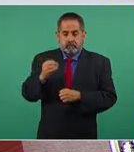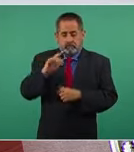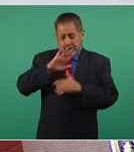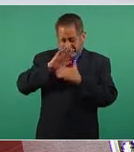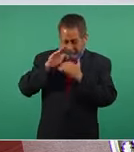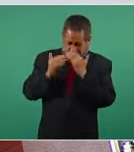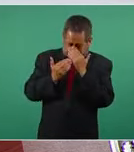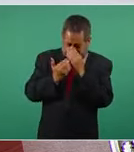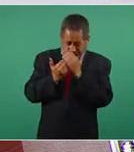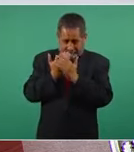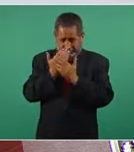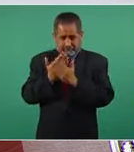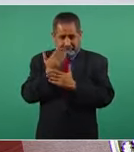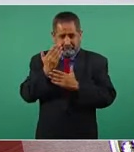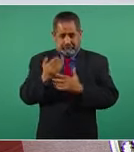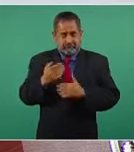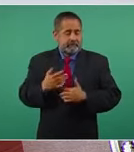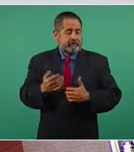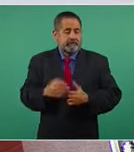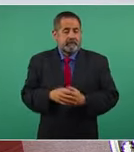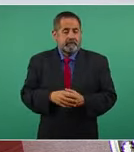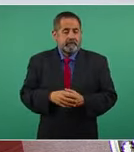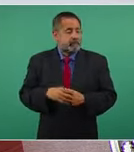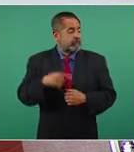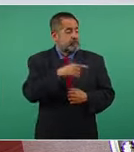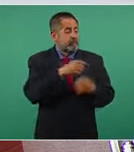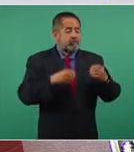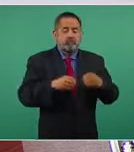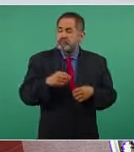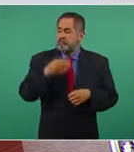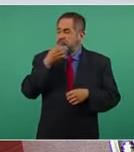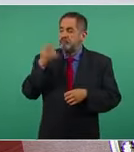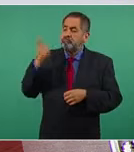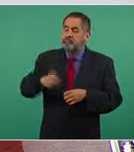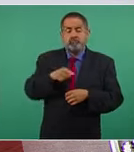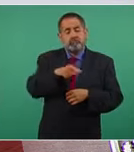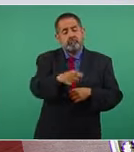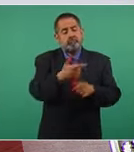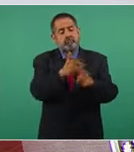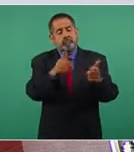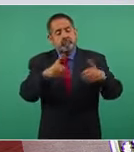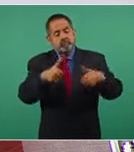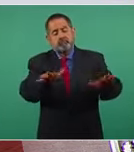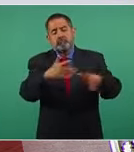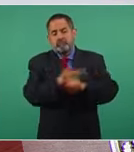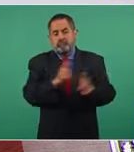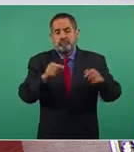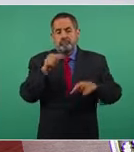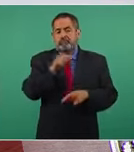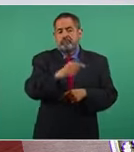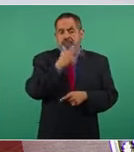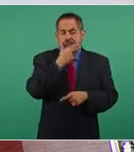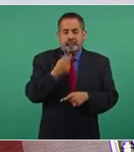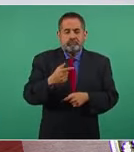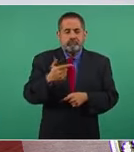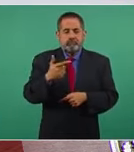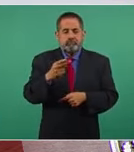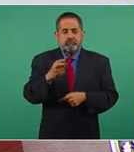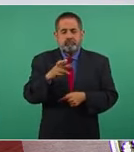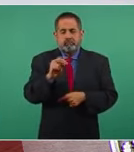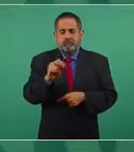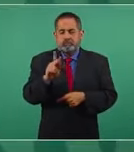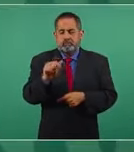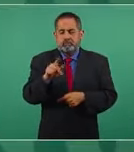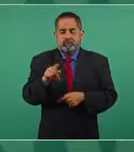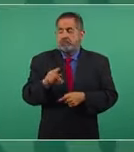madrugada, que se le libere y dan de plazo